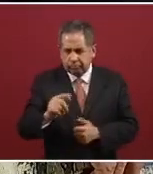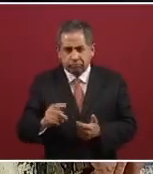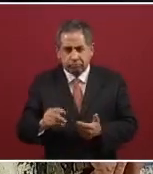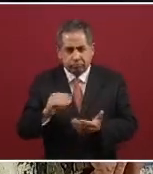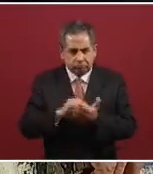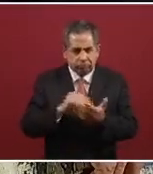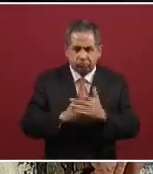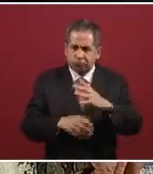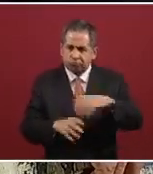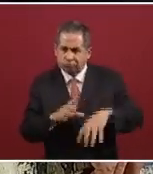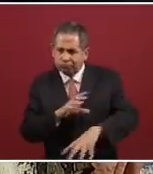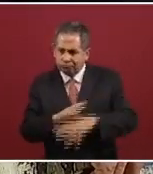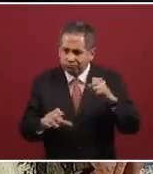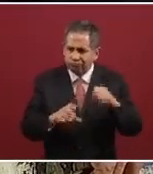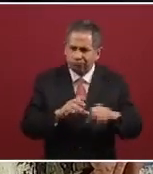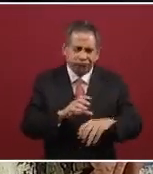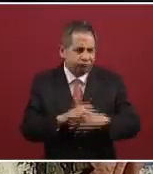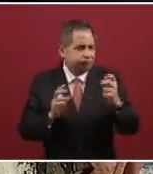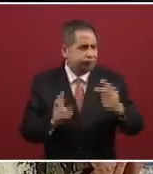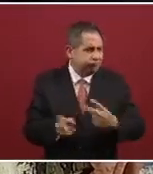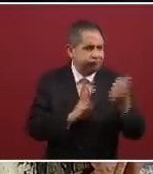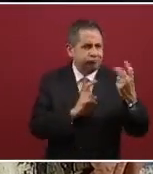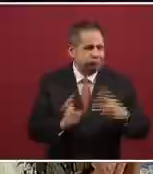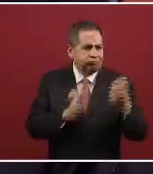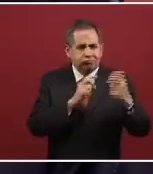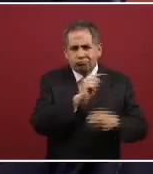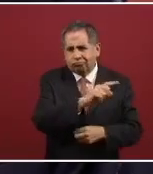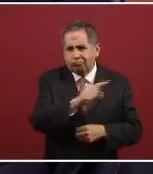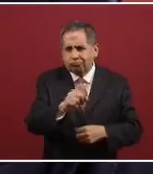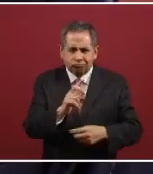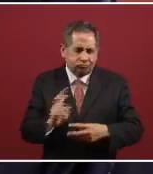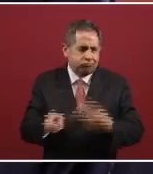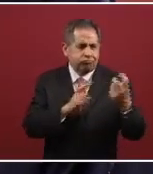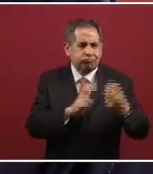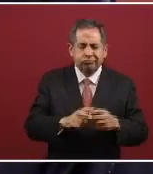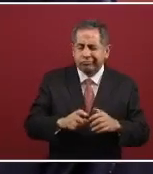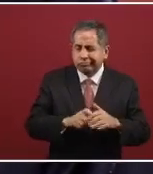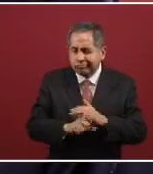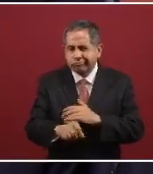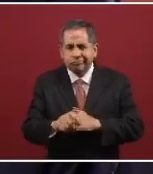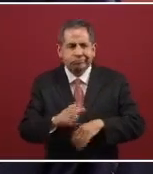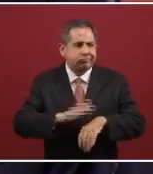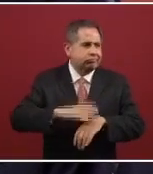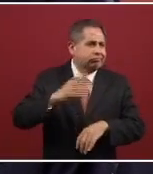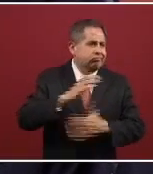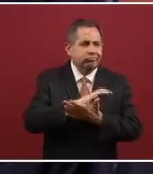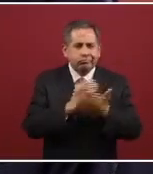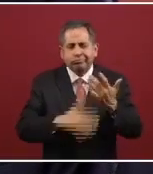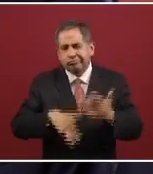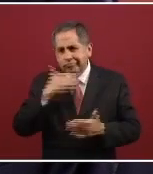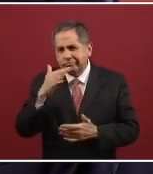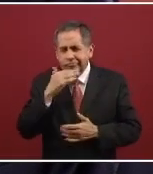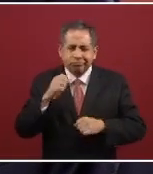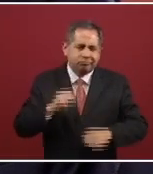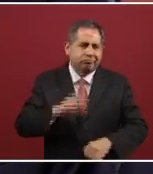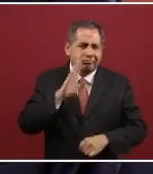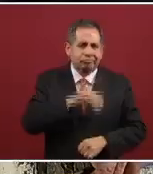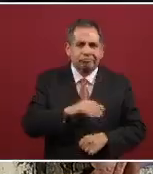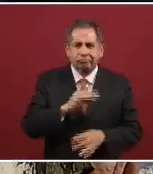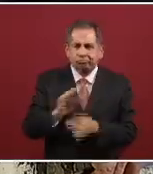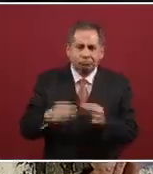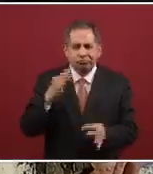sigue saqueando instalaciones? ¿Se sigue comprando a sobreprecio? ¿Se siguen